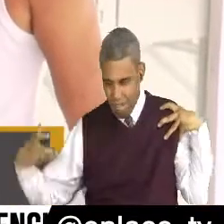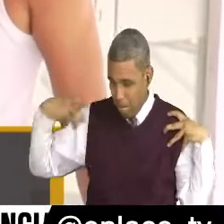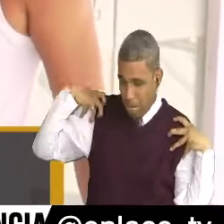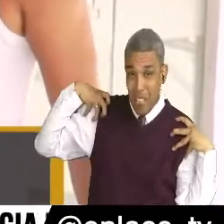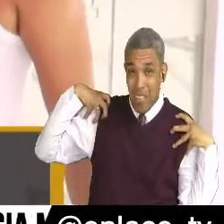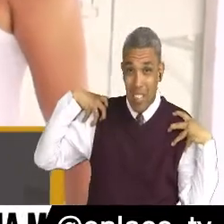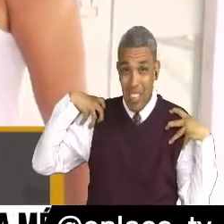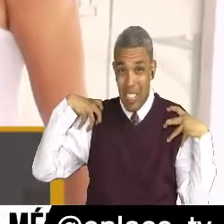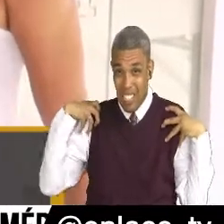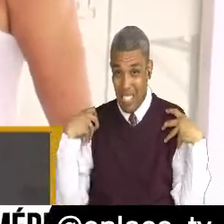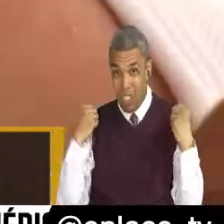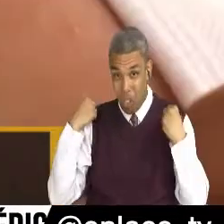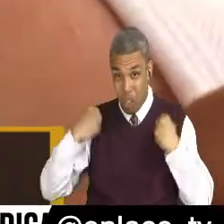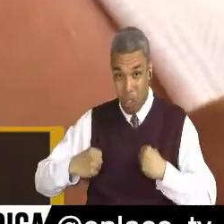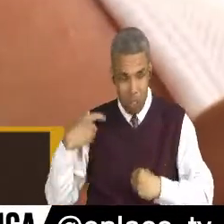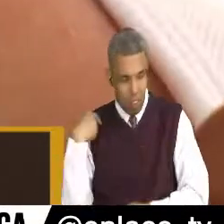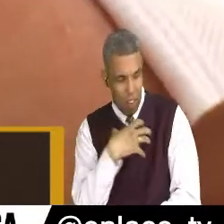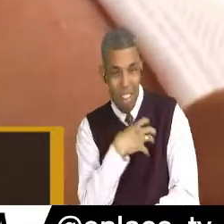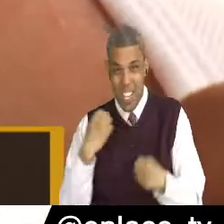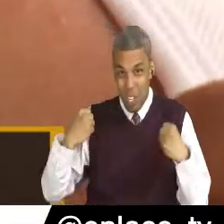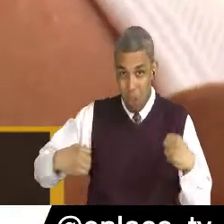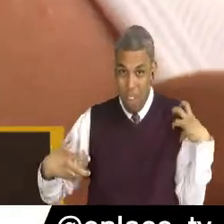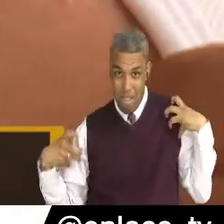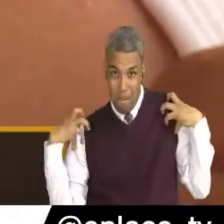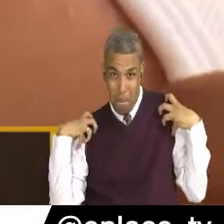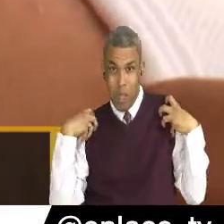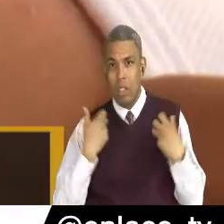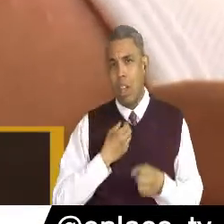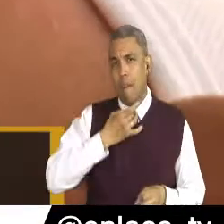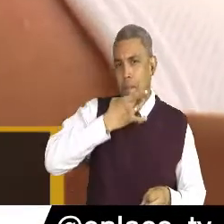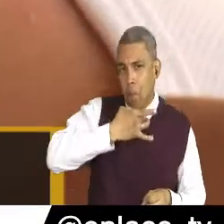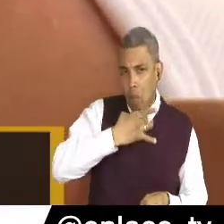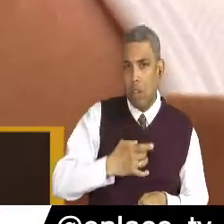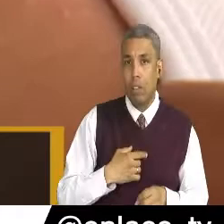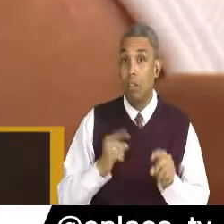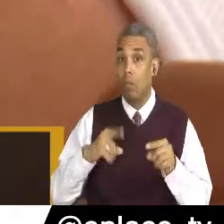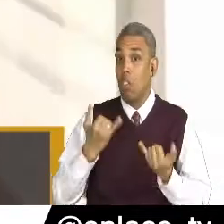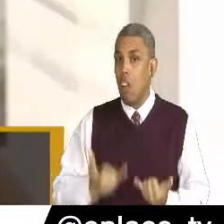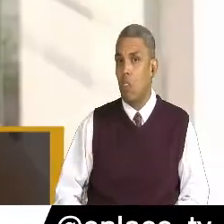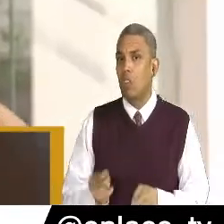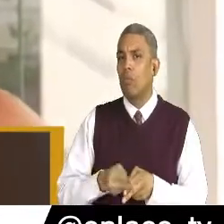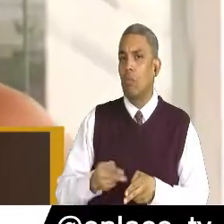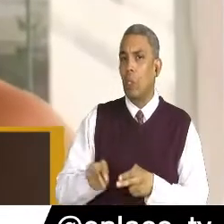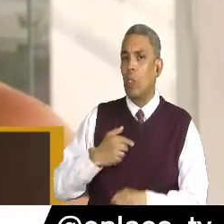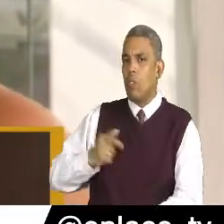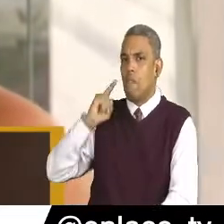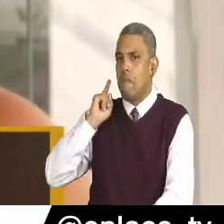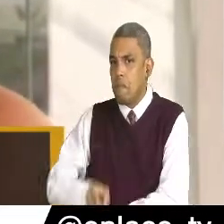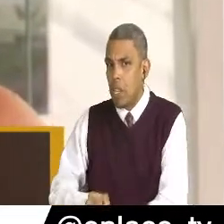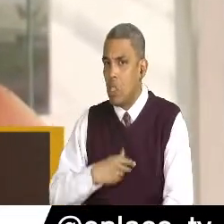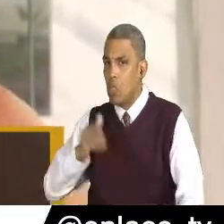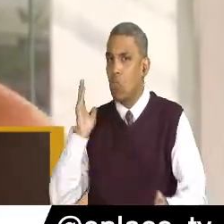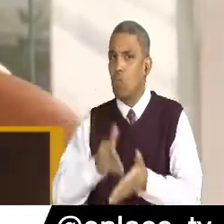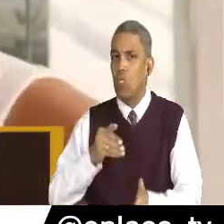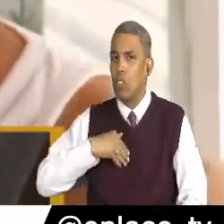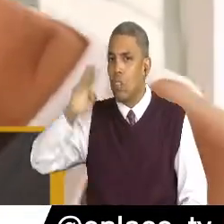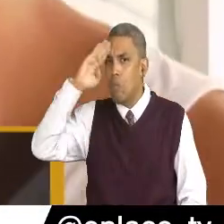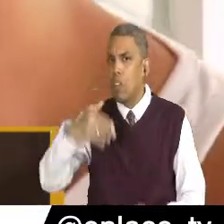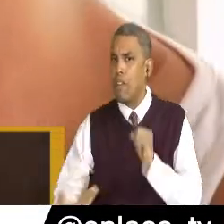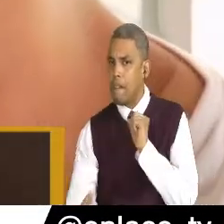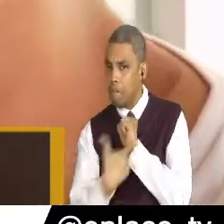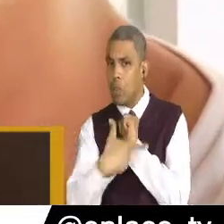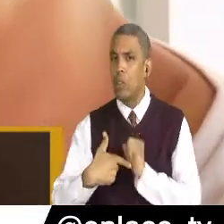denuncia respectiva ante la fiscalía, pero no fue posible. Asegura que también presentará su denuncia ante todos los entes que sean posibles por este abuso